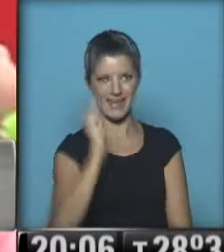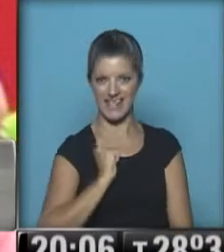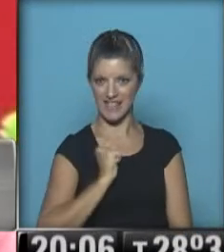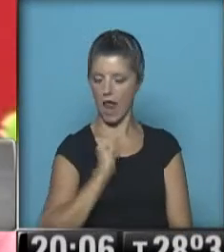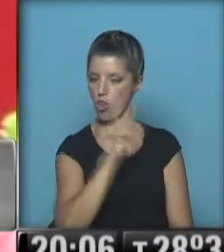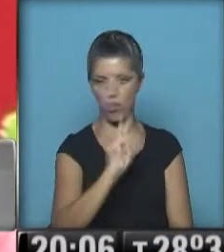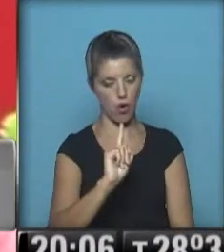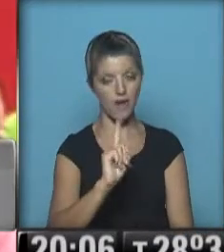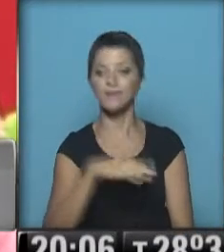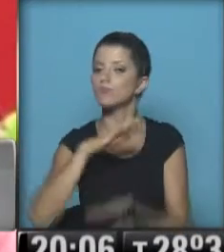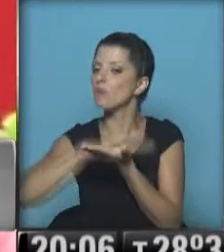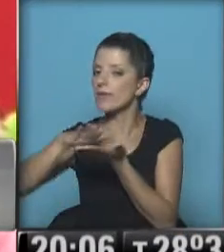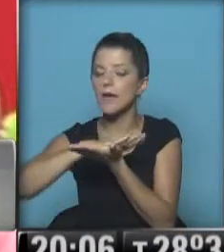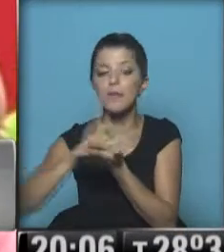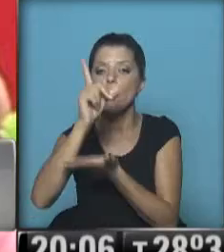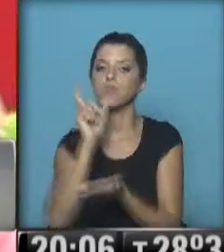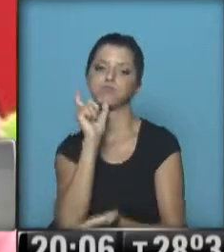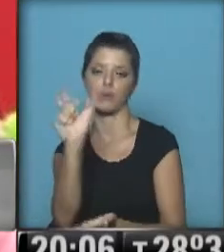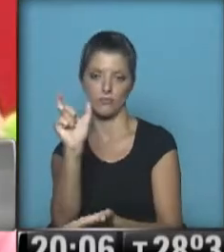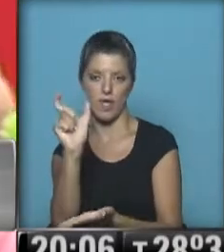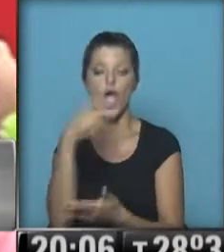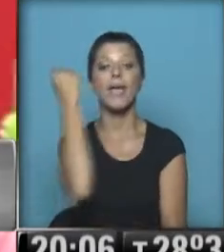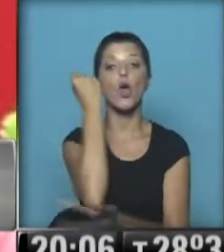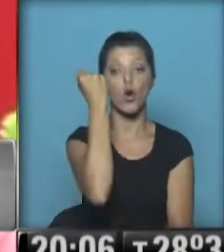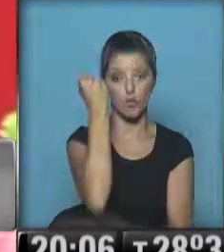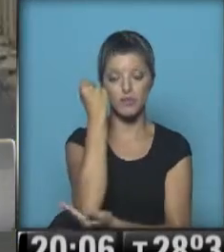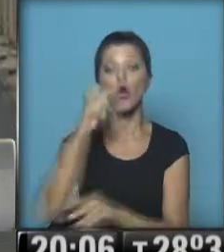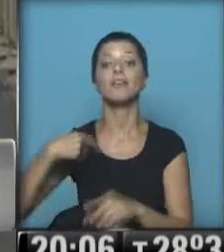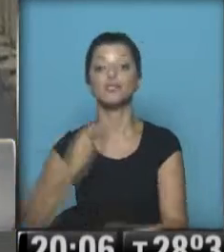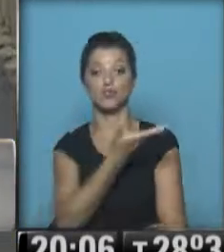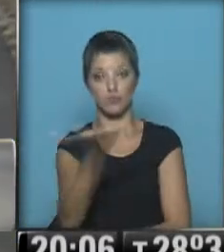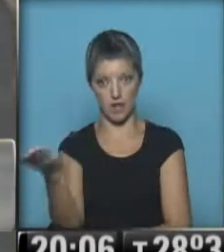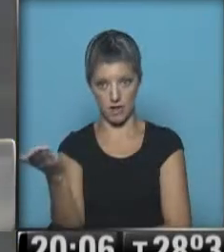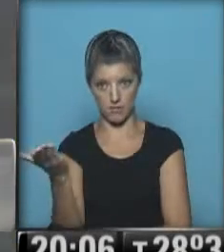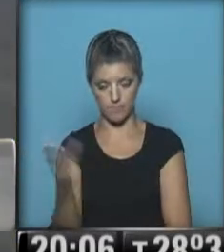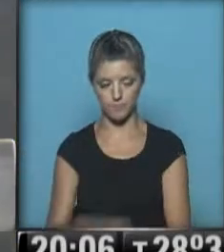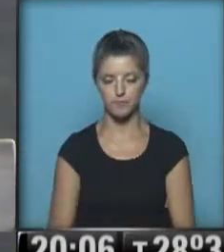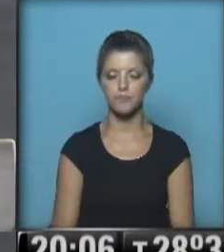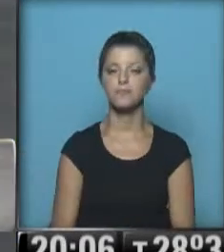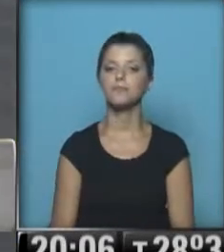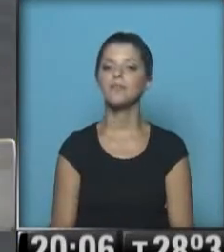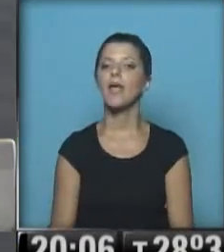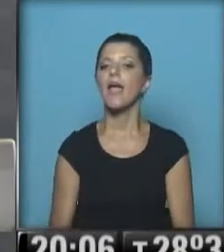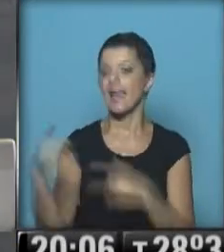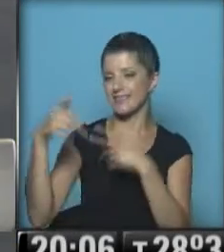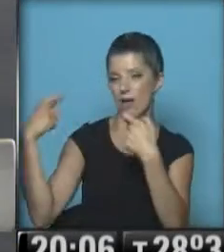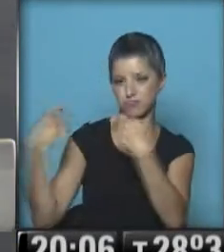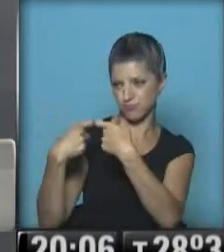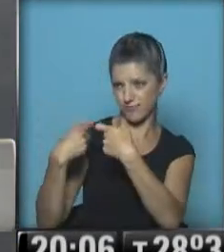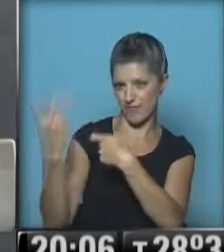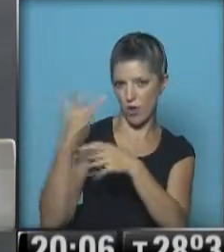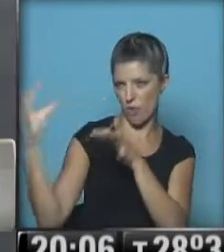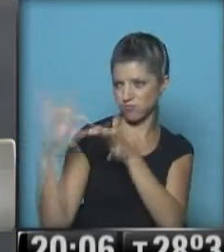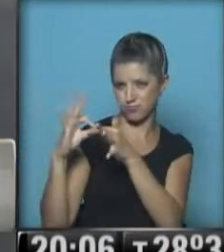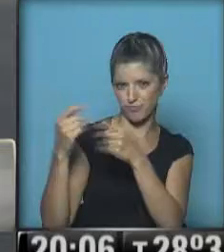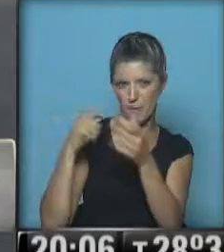Es fundamentalmente un concepto económico y social. La asociación estratégica entre Argentina y